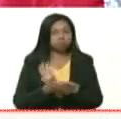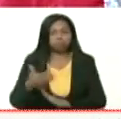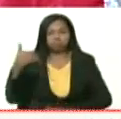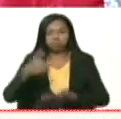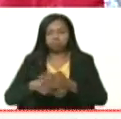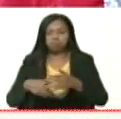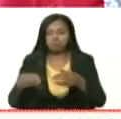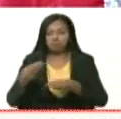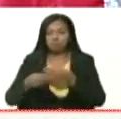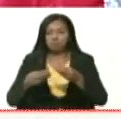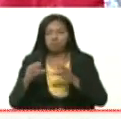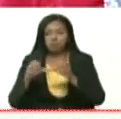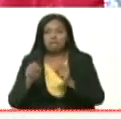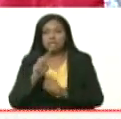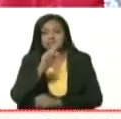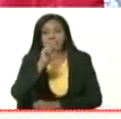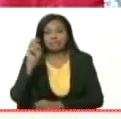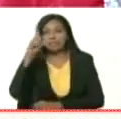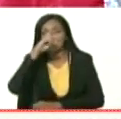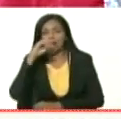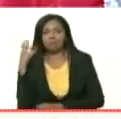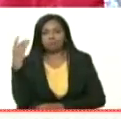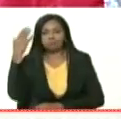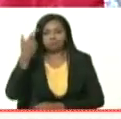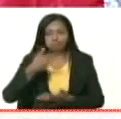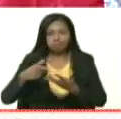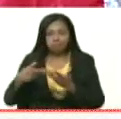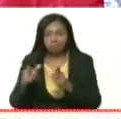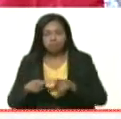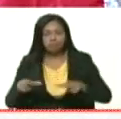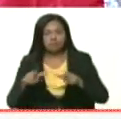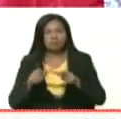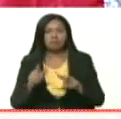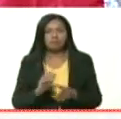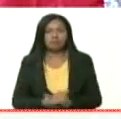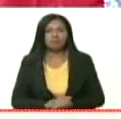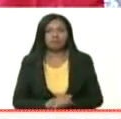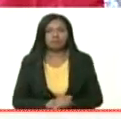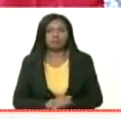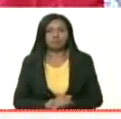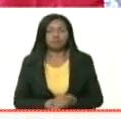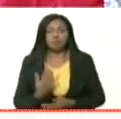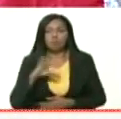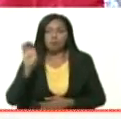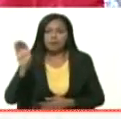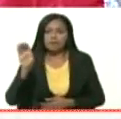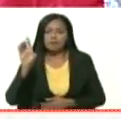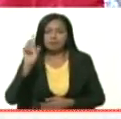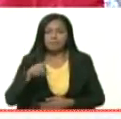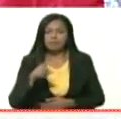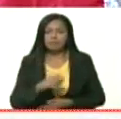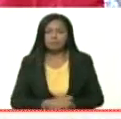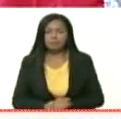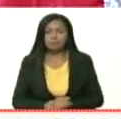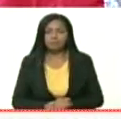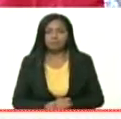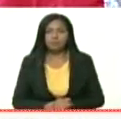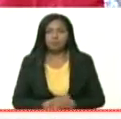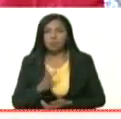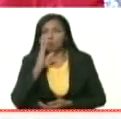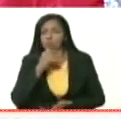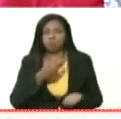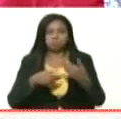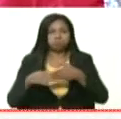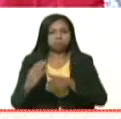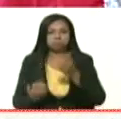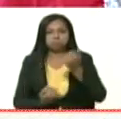imperios habían hecho durante 100 años de sus distintas regiones. Un país que no tenía una estructura,